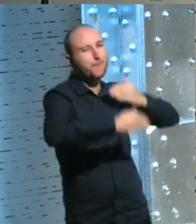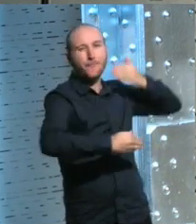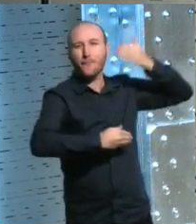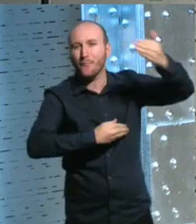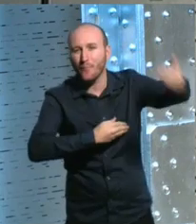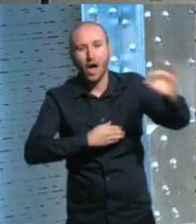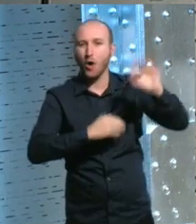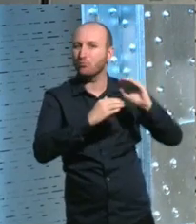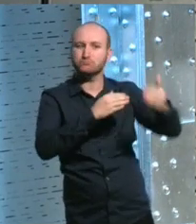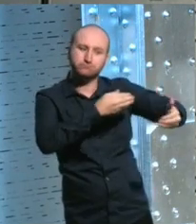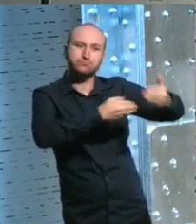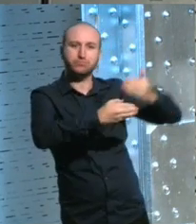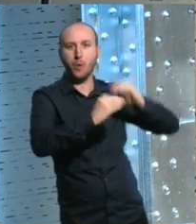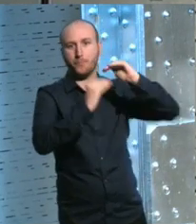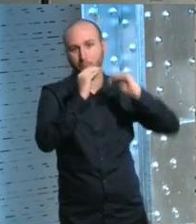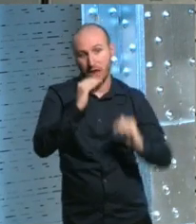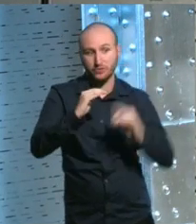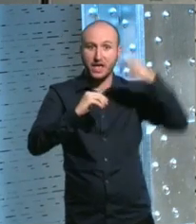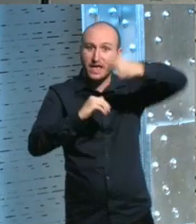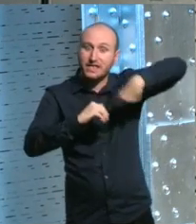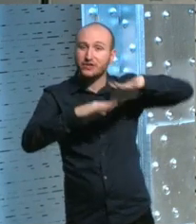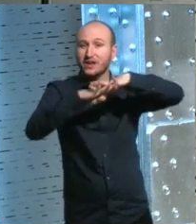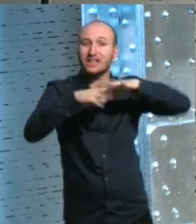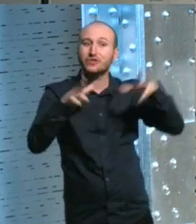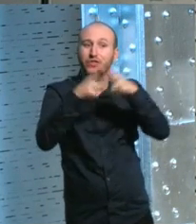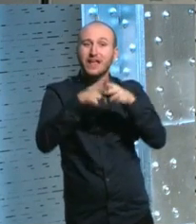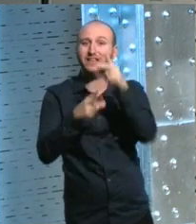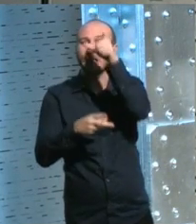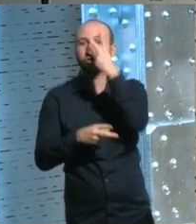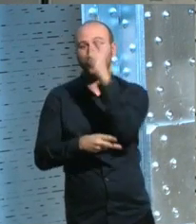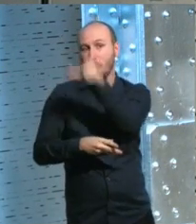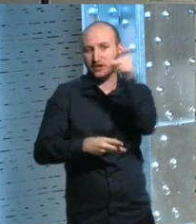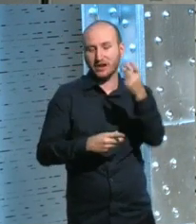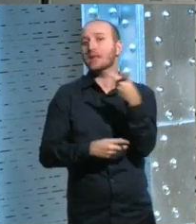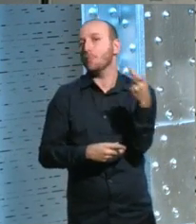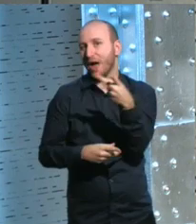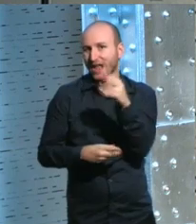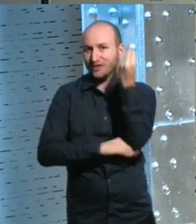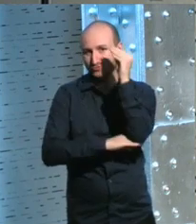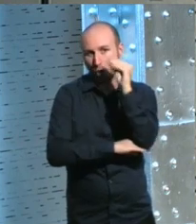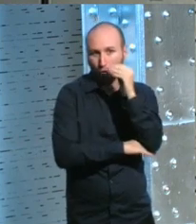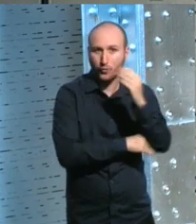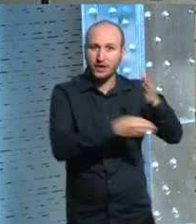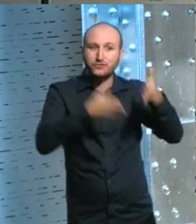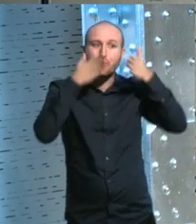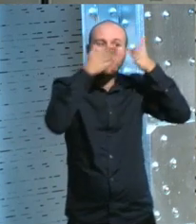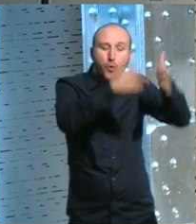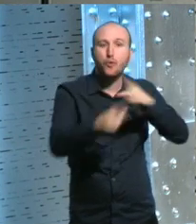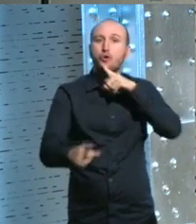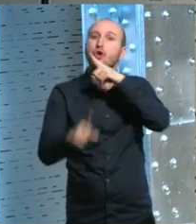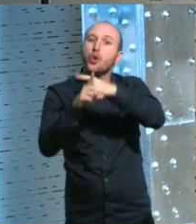chiquito todavía, y que hace redes sociales para 2 personas, para parejas, jóvenes parejas, y que se llama